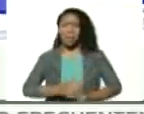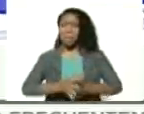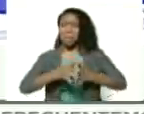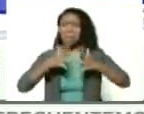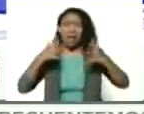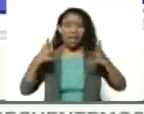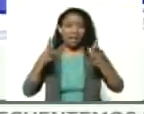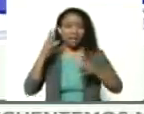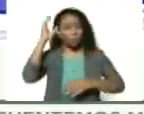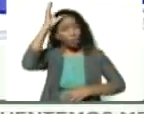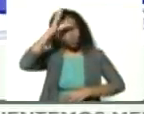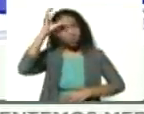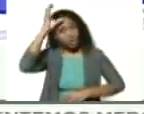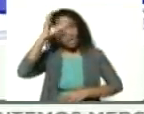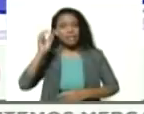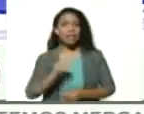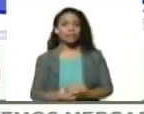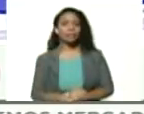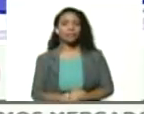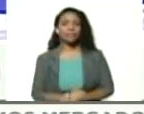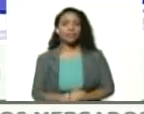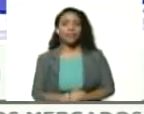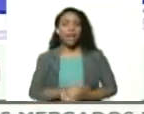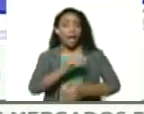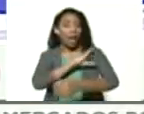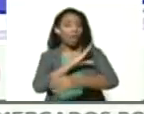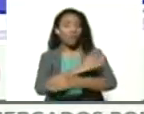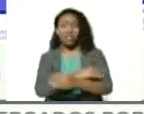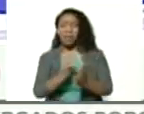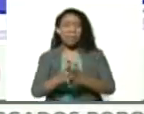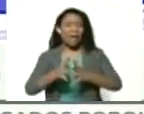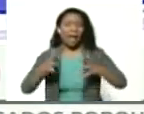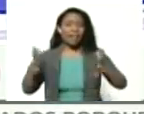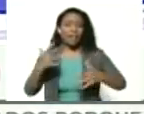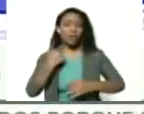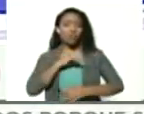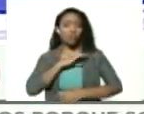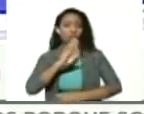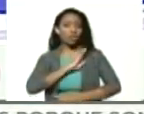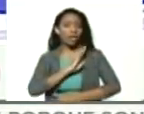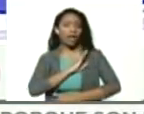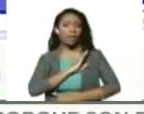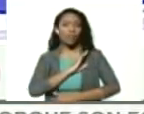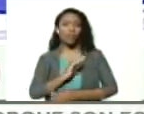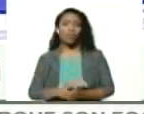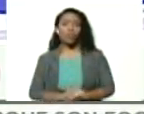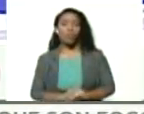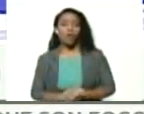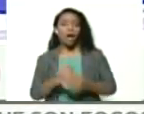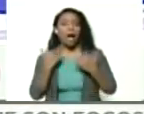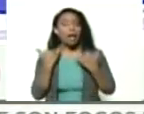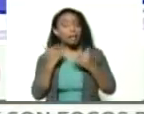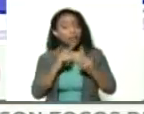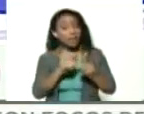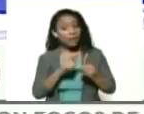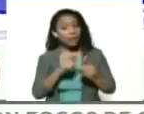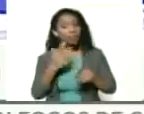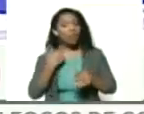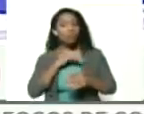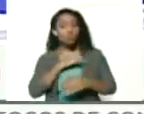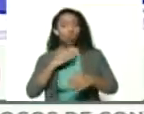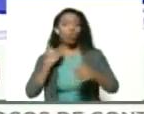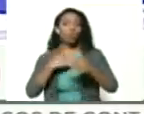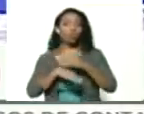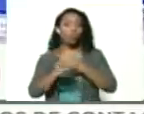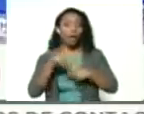conciencia, de la conciencia. Es la fuerza más grande que podemos tener. Así que vamos a cuidarnos en esta semana.